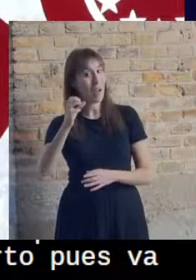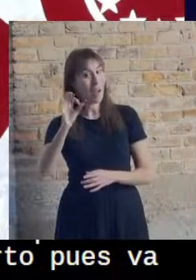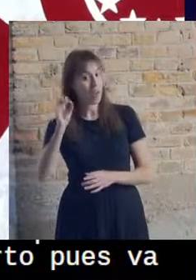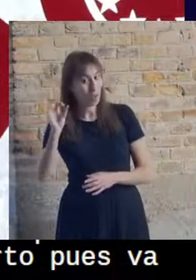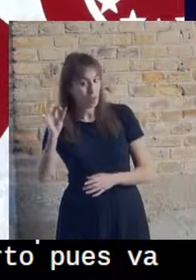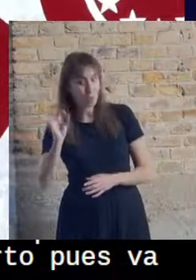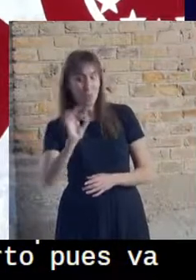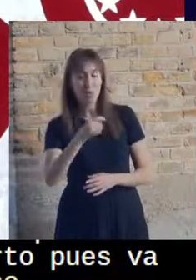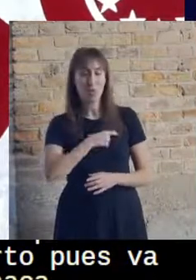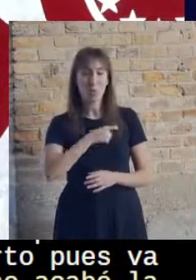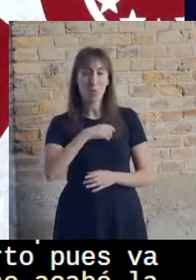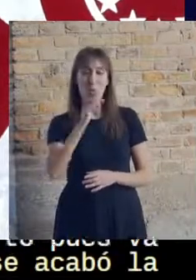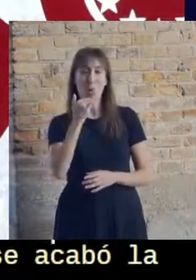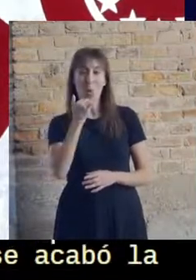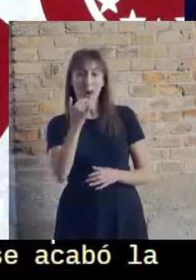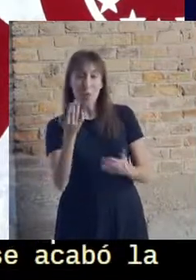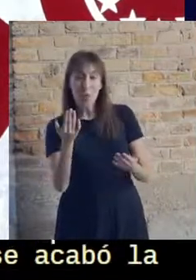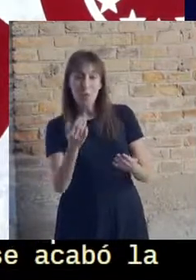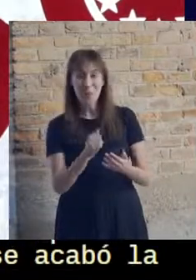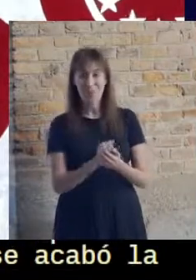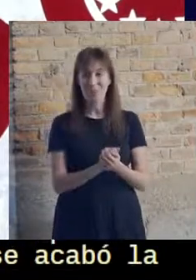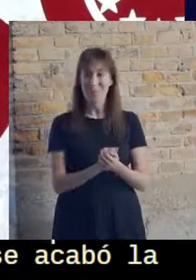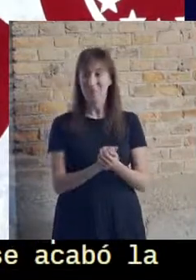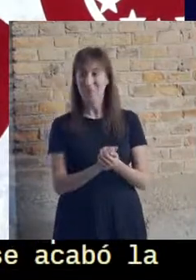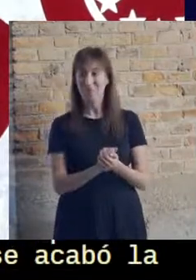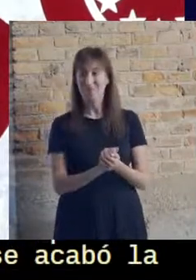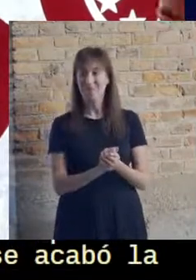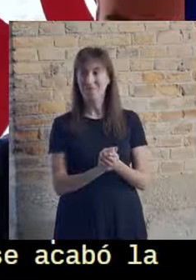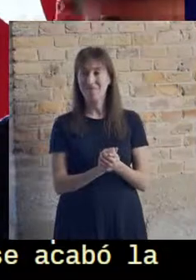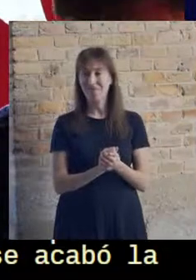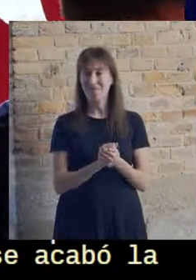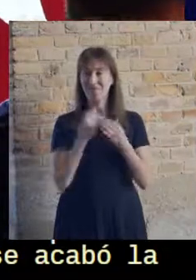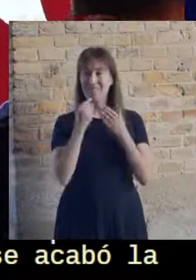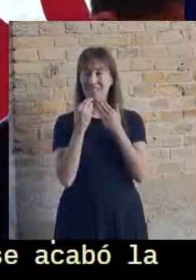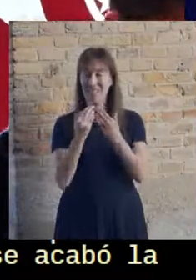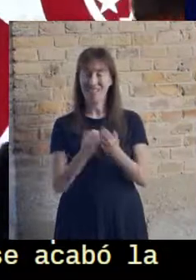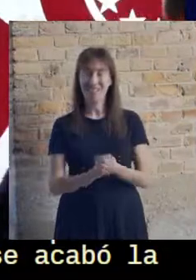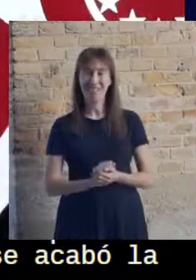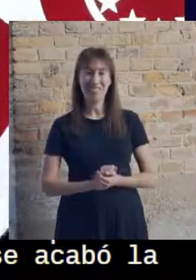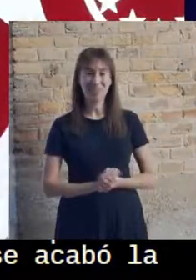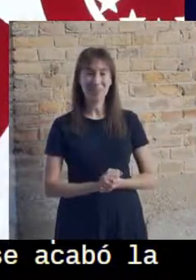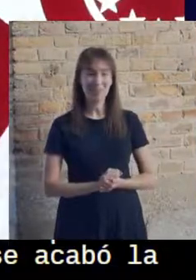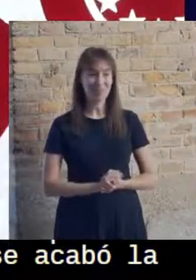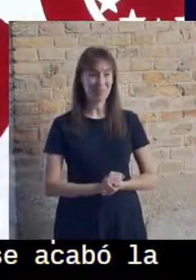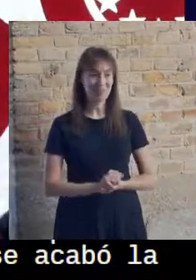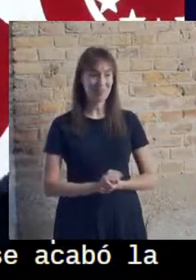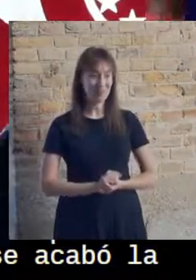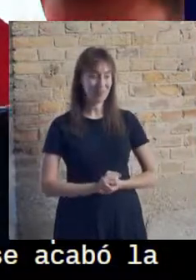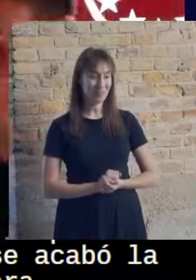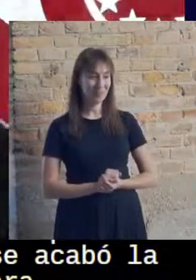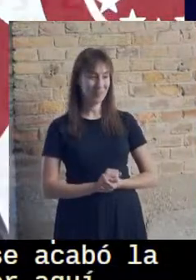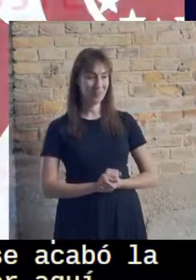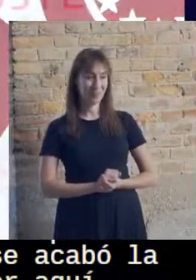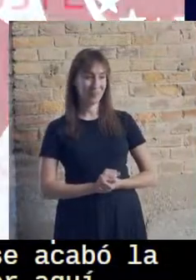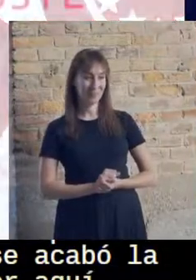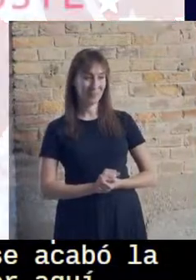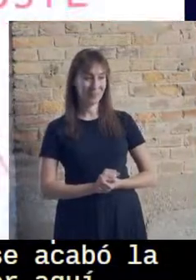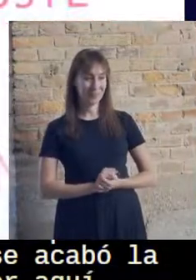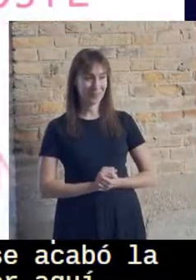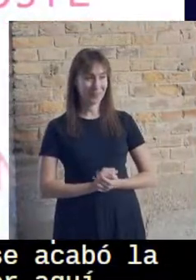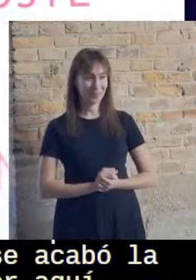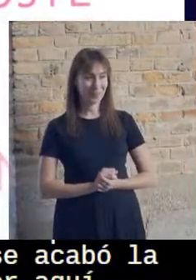sé sí se acabado la canción Ya te parece nada a ti venga esto lo ponemos por